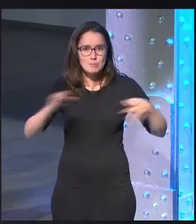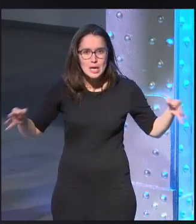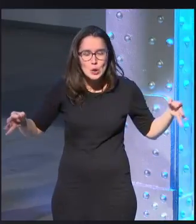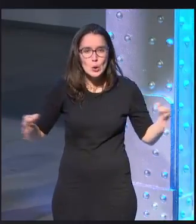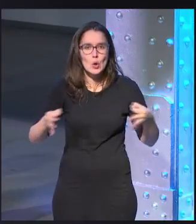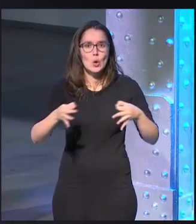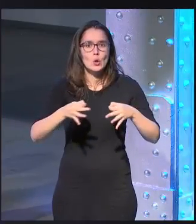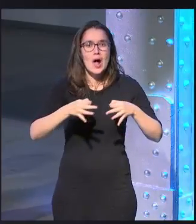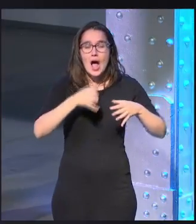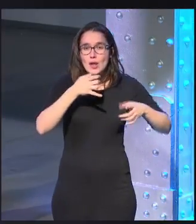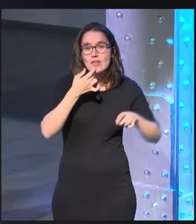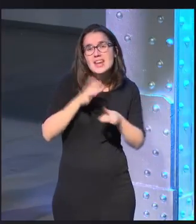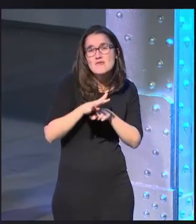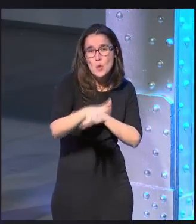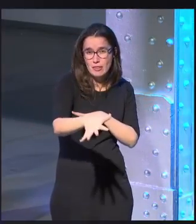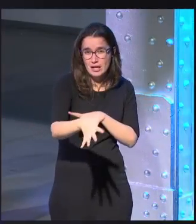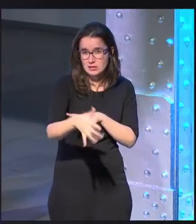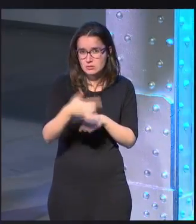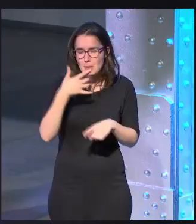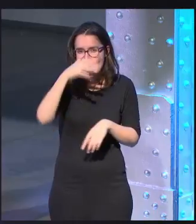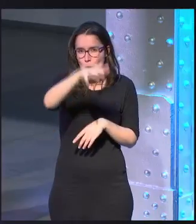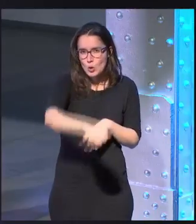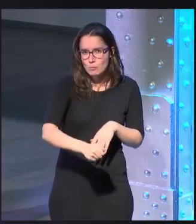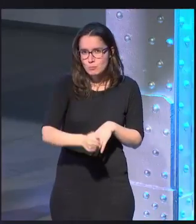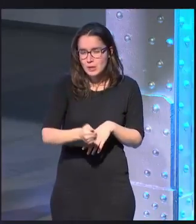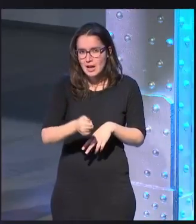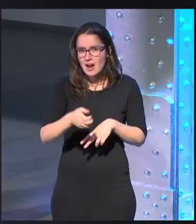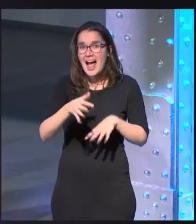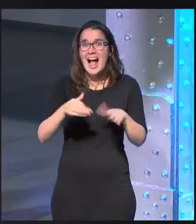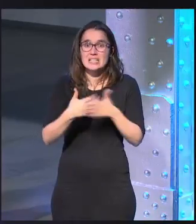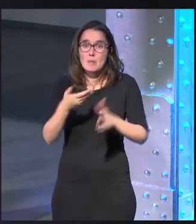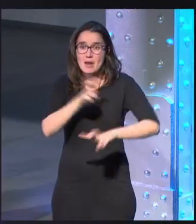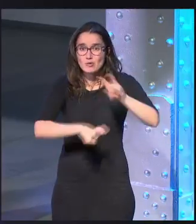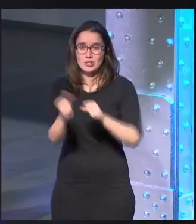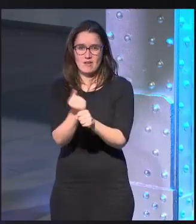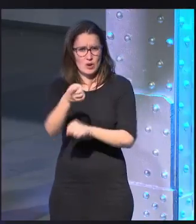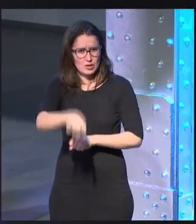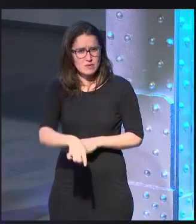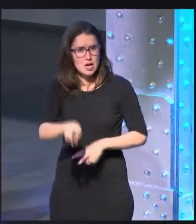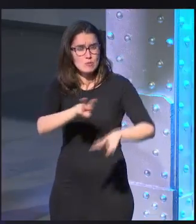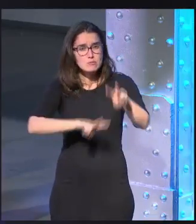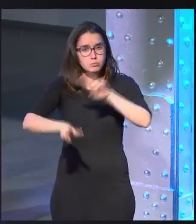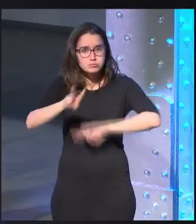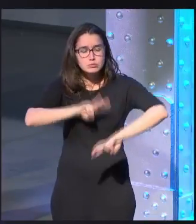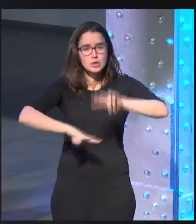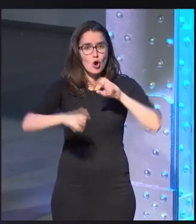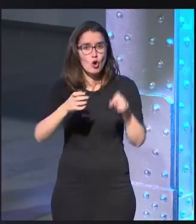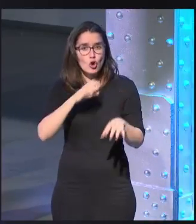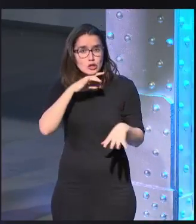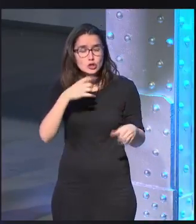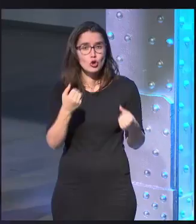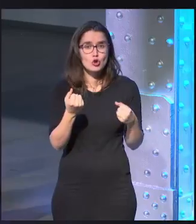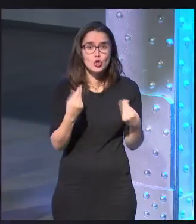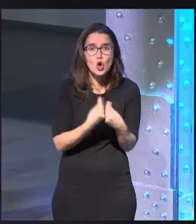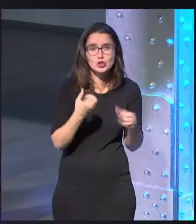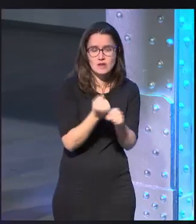los influencers, que se llama ahora también, para comprar, incluso para buscar empleo. Buscan estar satisfechos con su trabajo y quieren